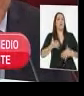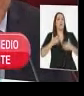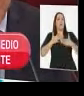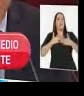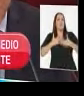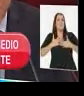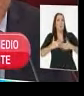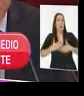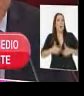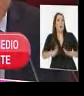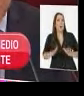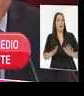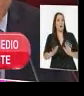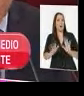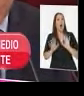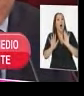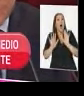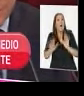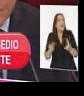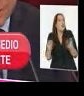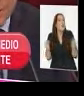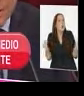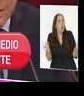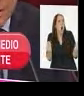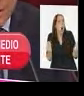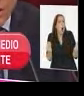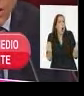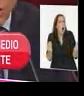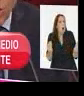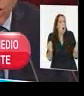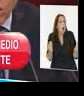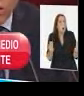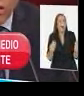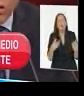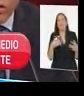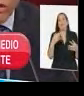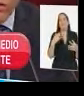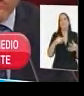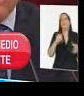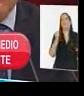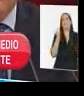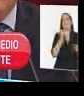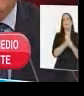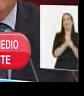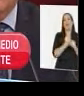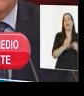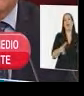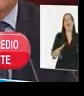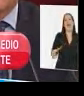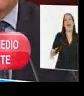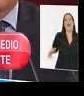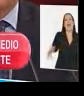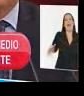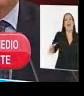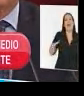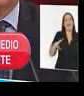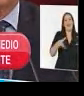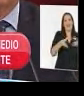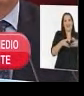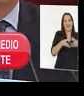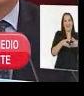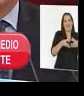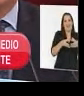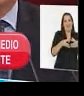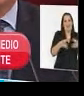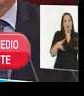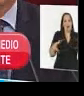para eso. El año pasado, el 2015, fuimos a una elección en donde la sociedad puso otro tipo de prioridades.